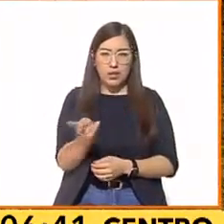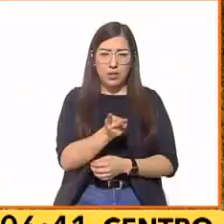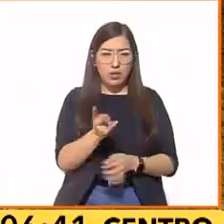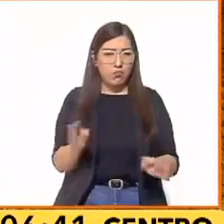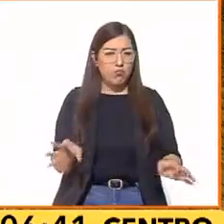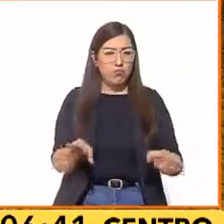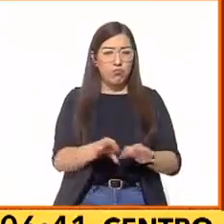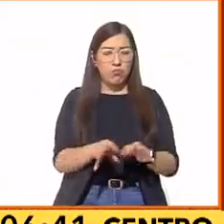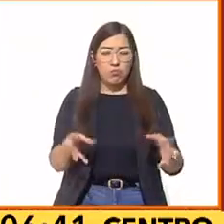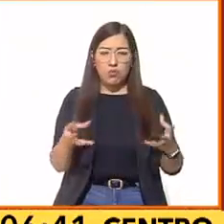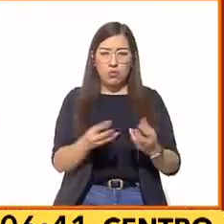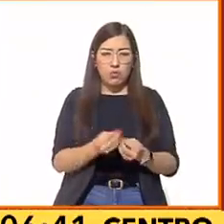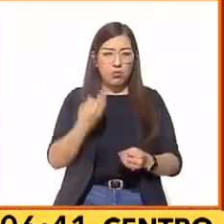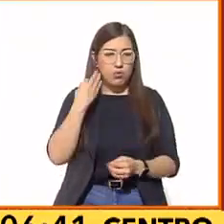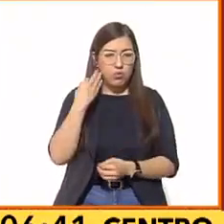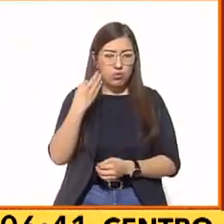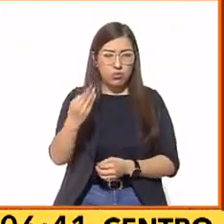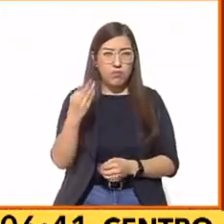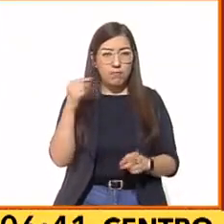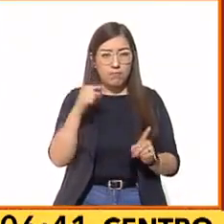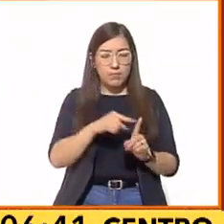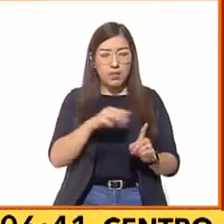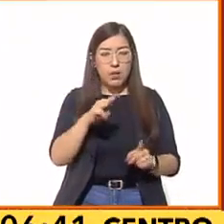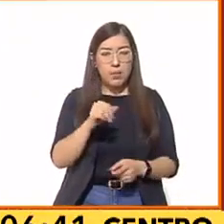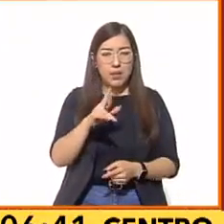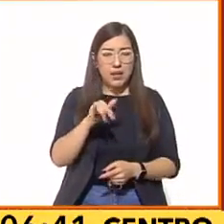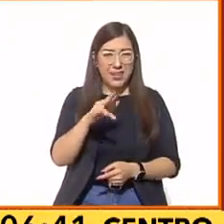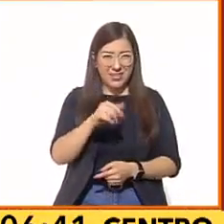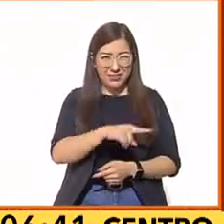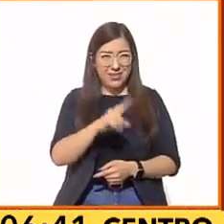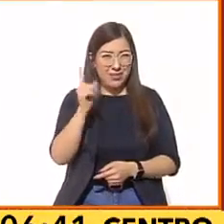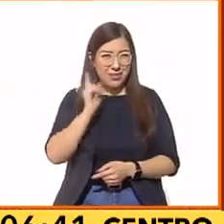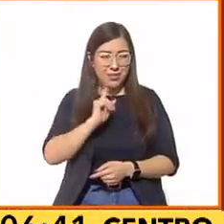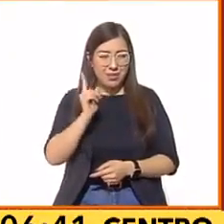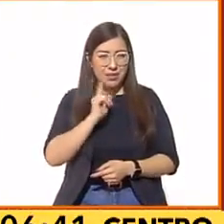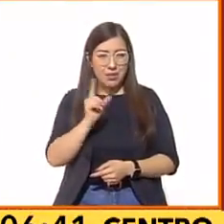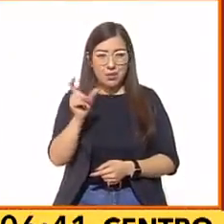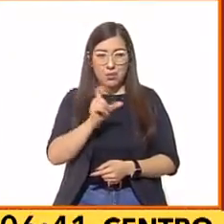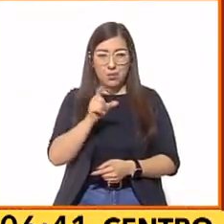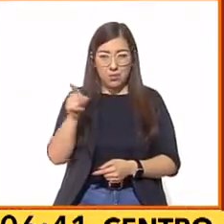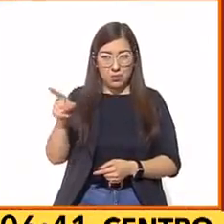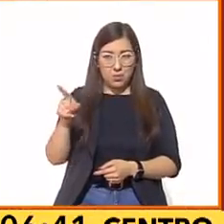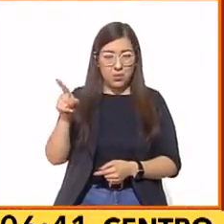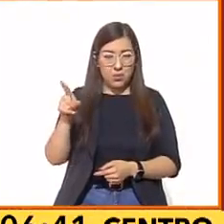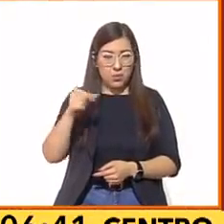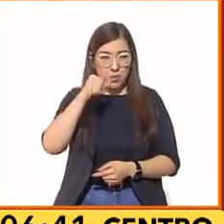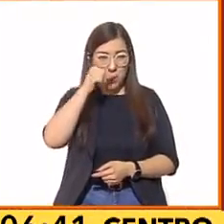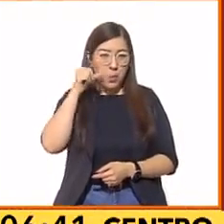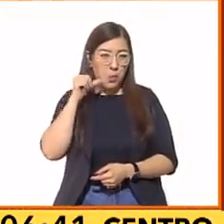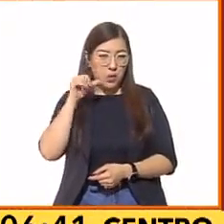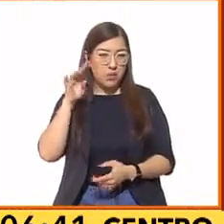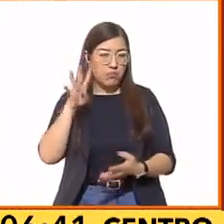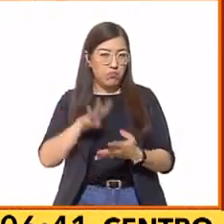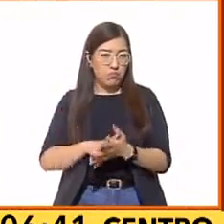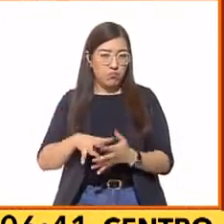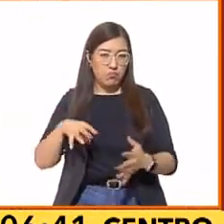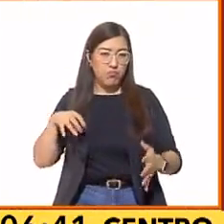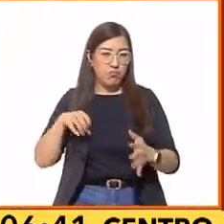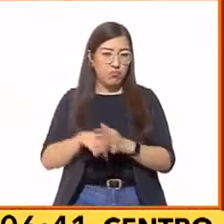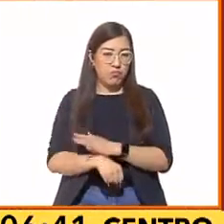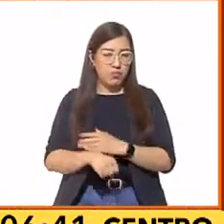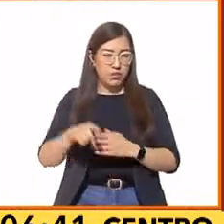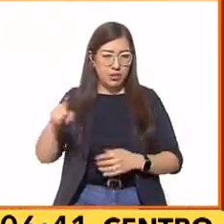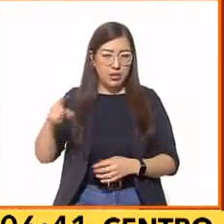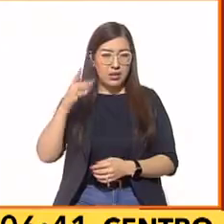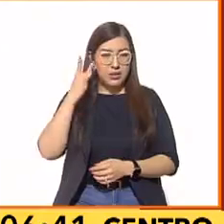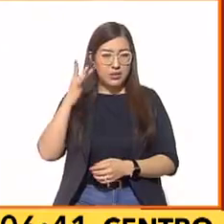el tiempo. Margarita, en los momentos en que Juárez entra a la cárcel, porque incluso pasa un tiempo en las mazmorras de San